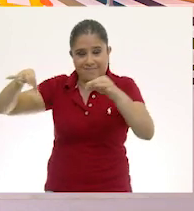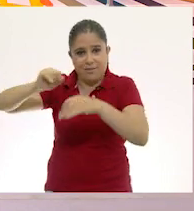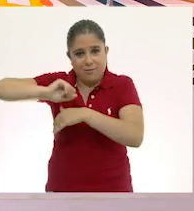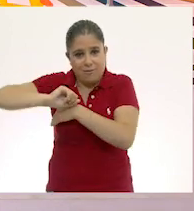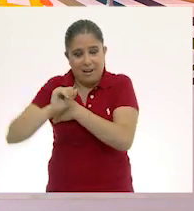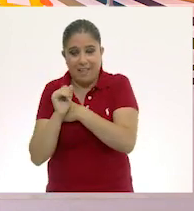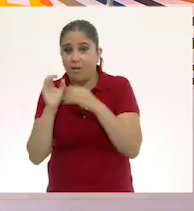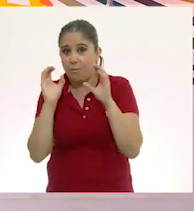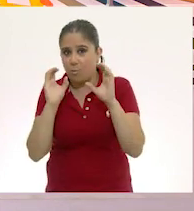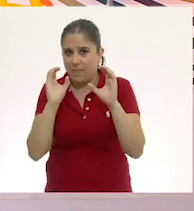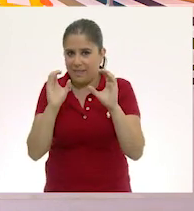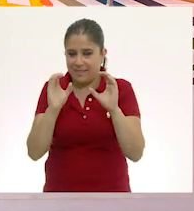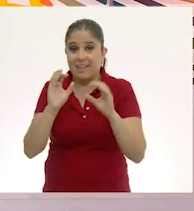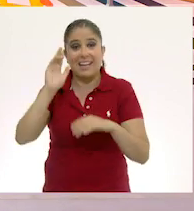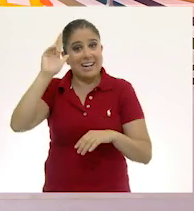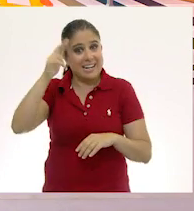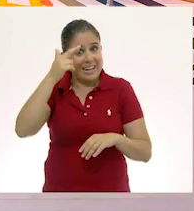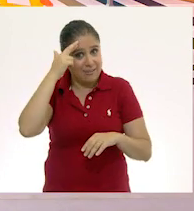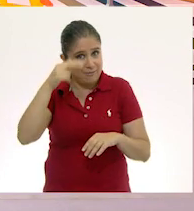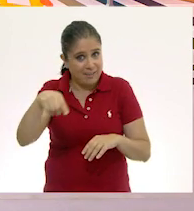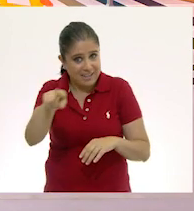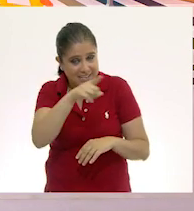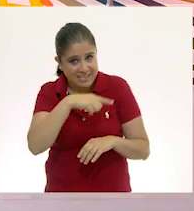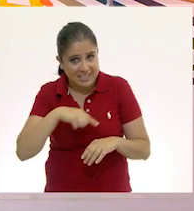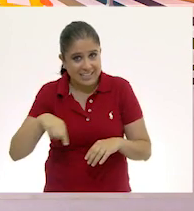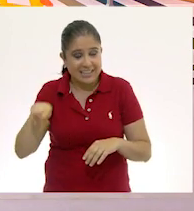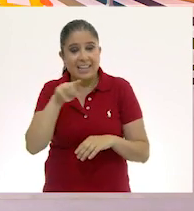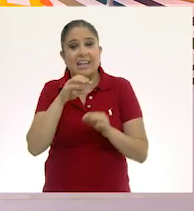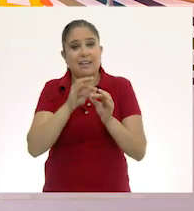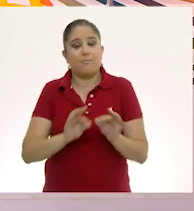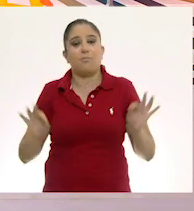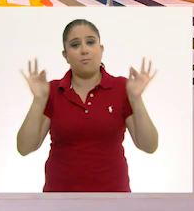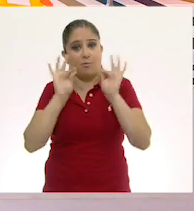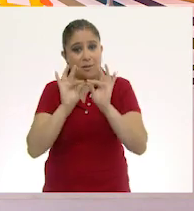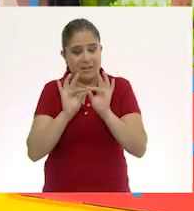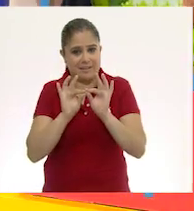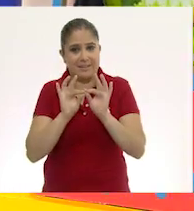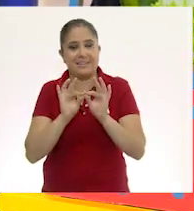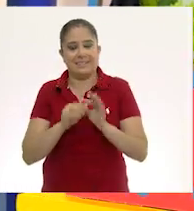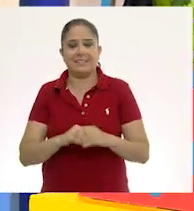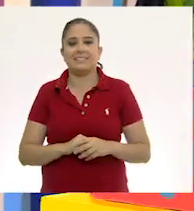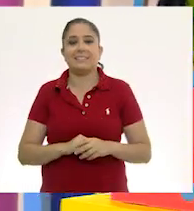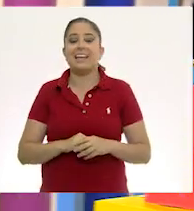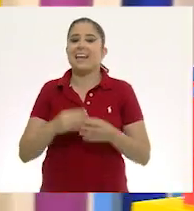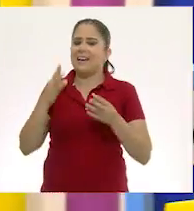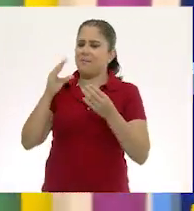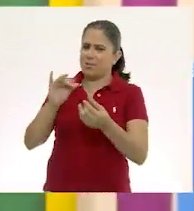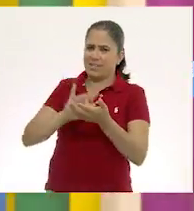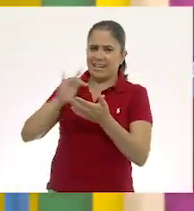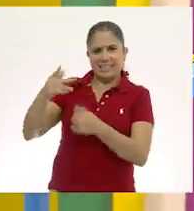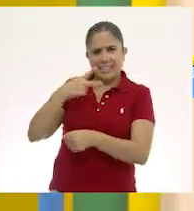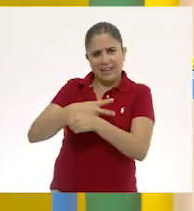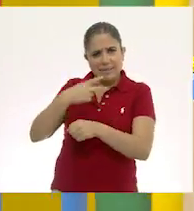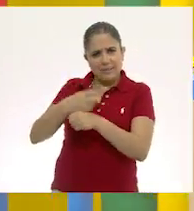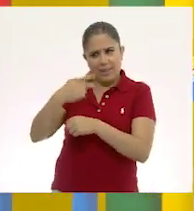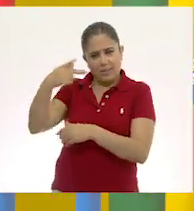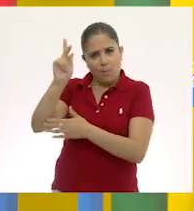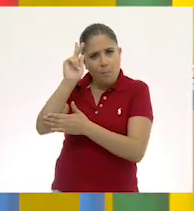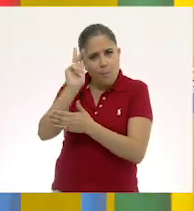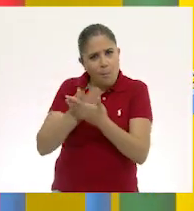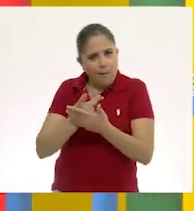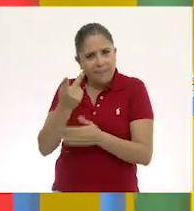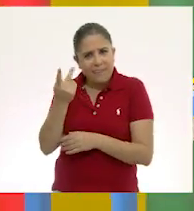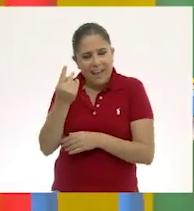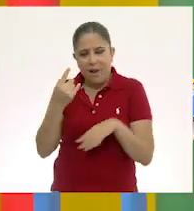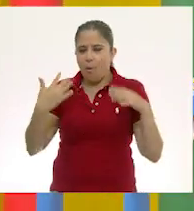con mucho cuidado. Recuerde, muy bien. Es algo muy importante que tenemos que hacer. Oye, muchas gracias por invitarme a tu programa. Yo